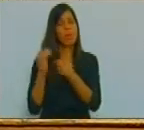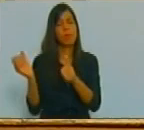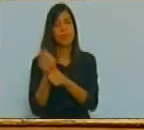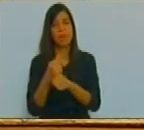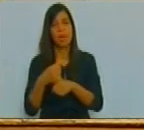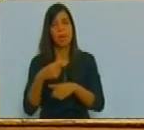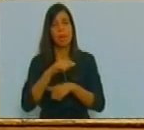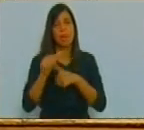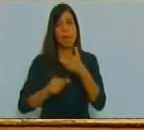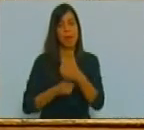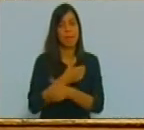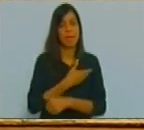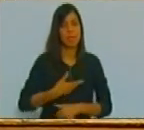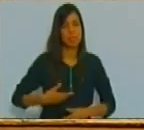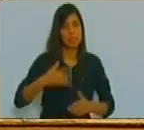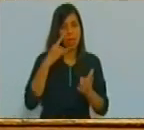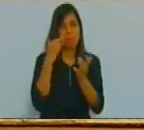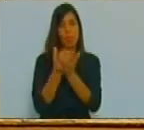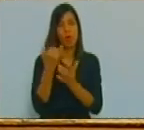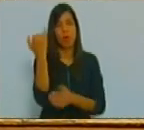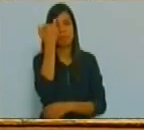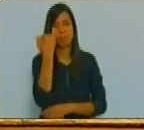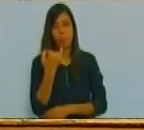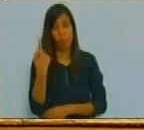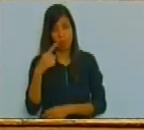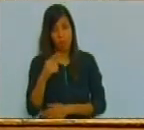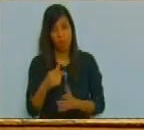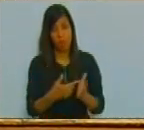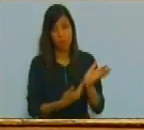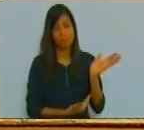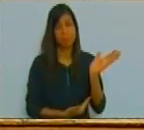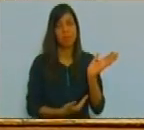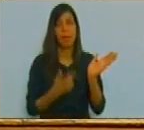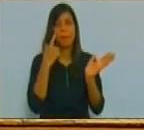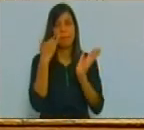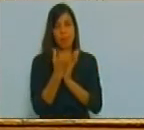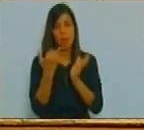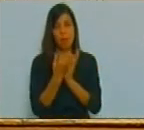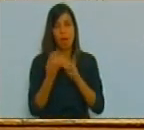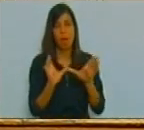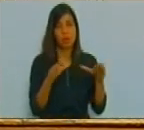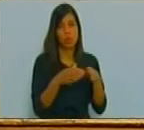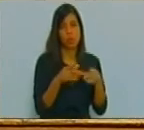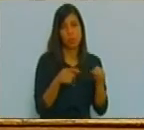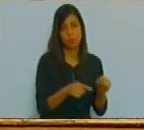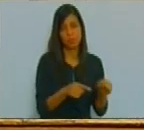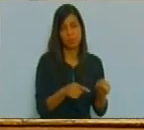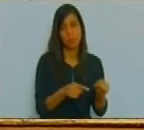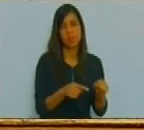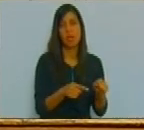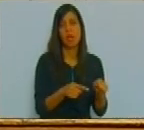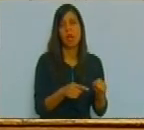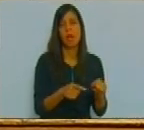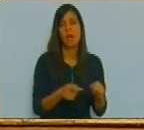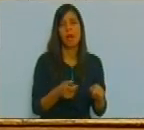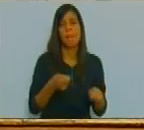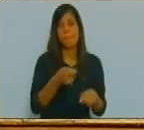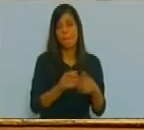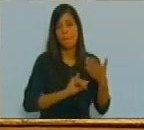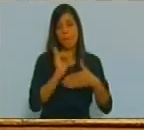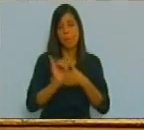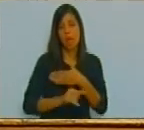vicepresidente ejecutivo tareck el assami demuestran como tenían previsto ataques selectivos